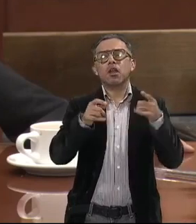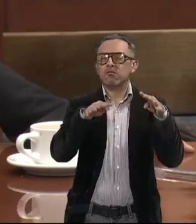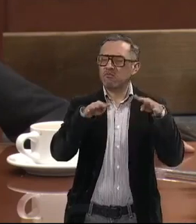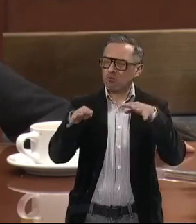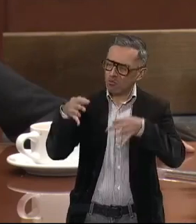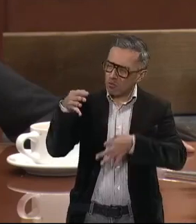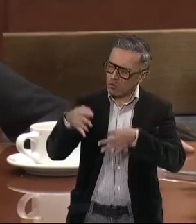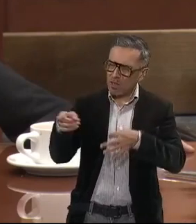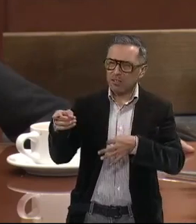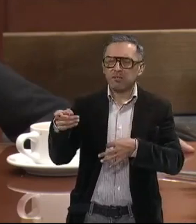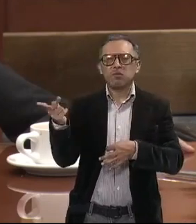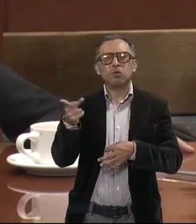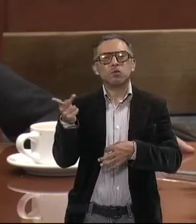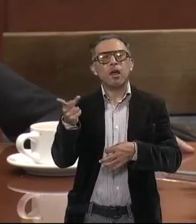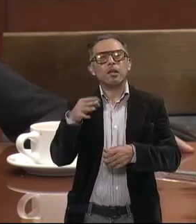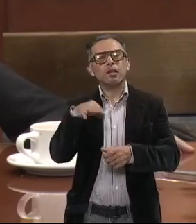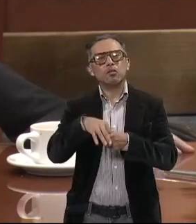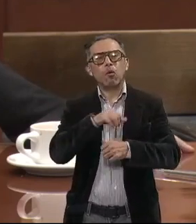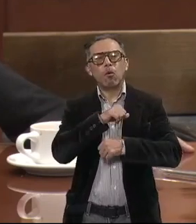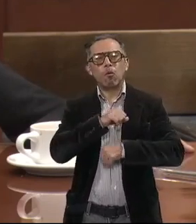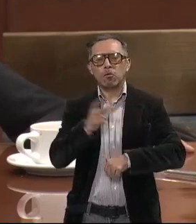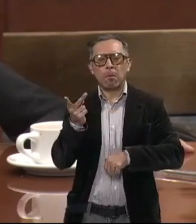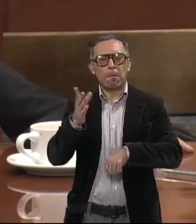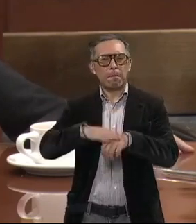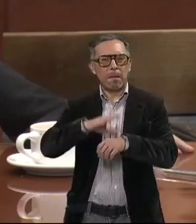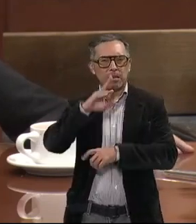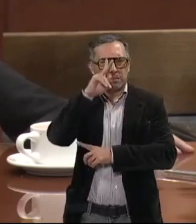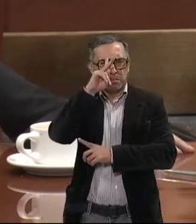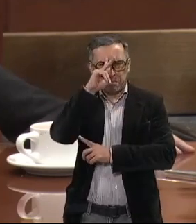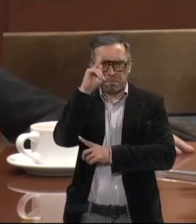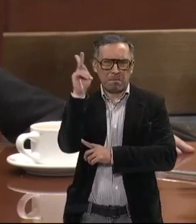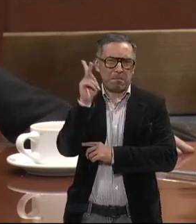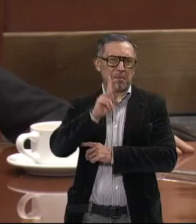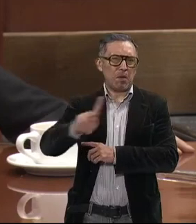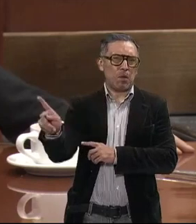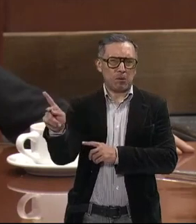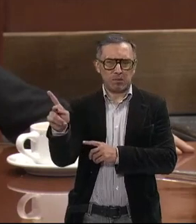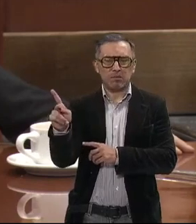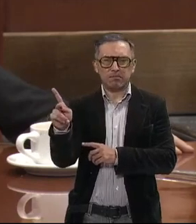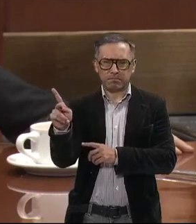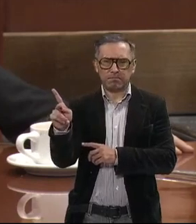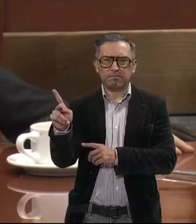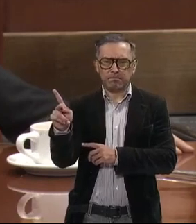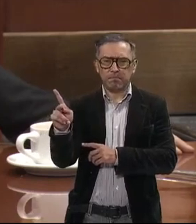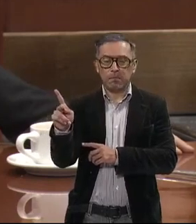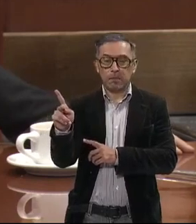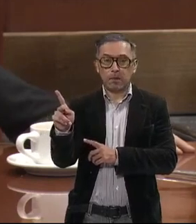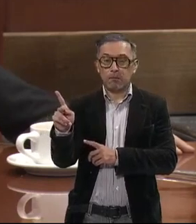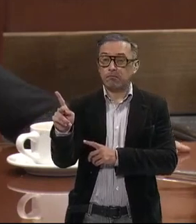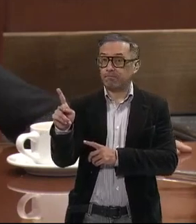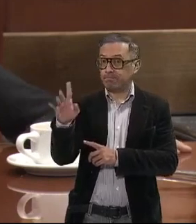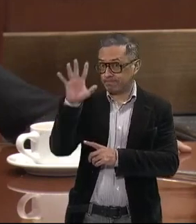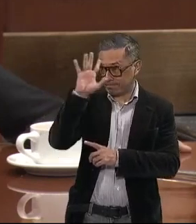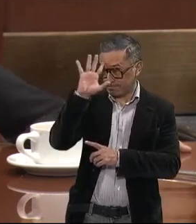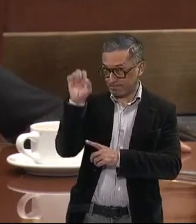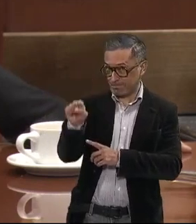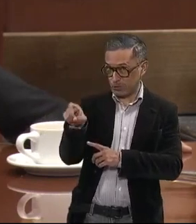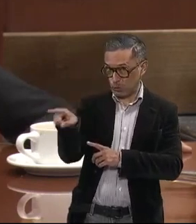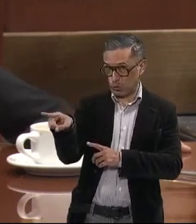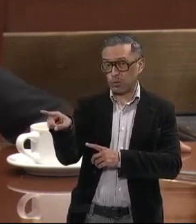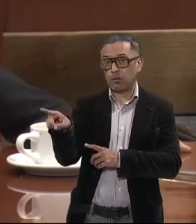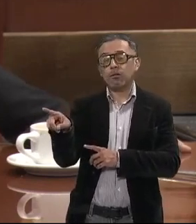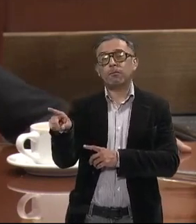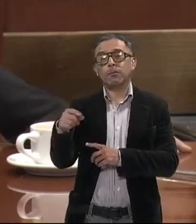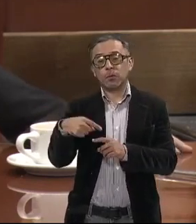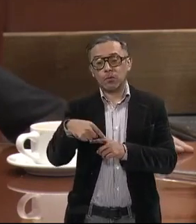árbitros electorales en la historia del INE. Y por cierto, no se van a salir con la suya de